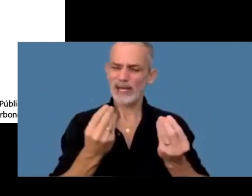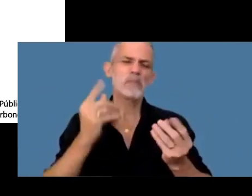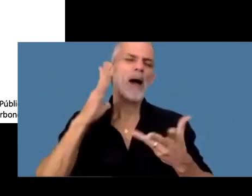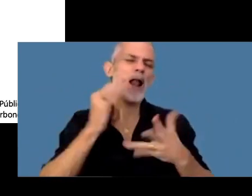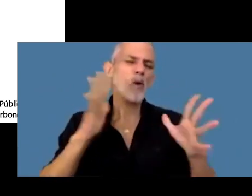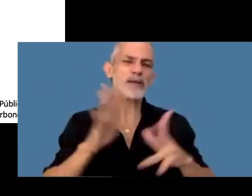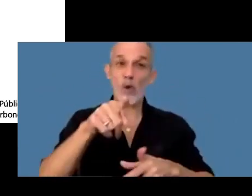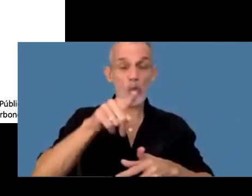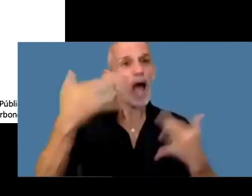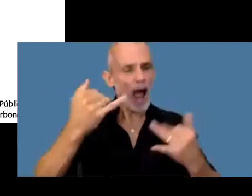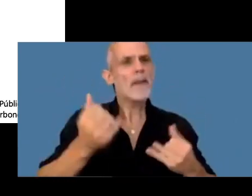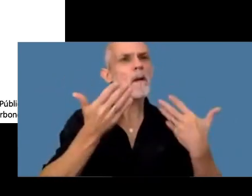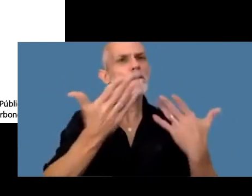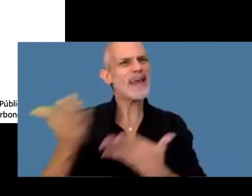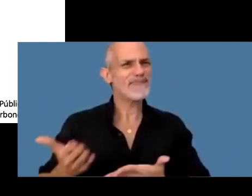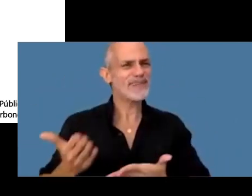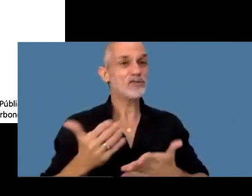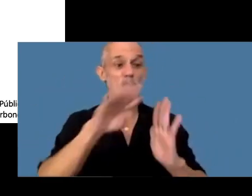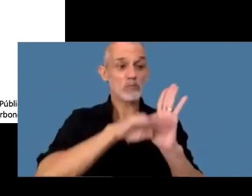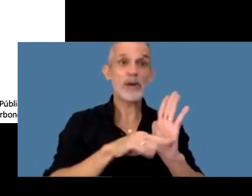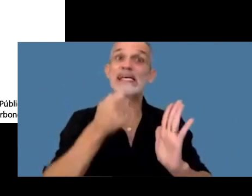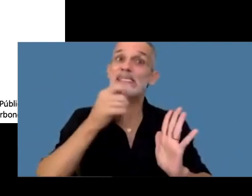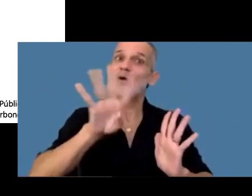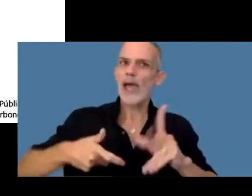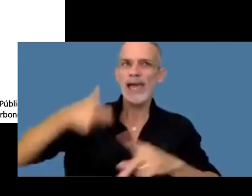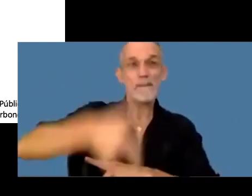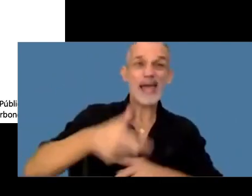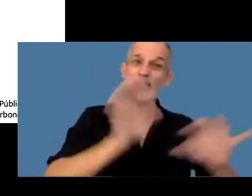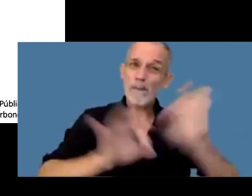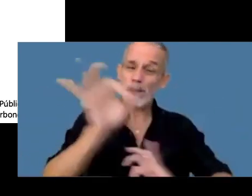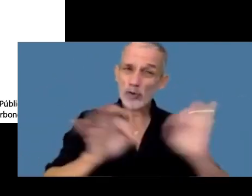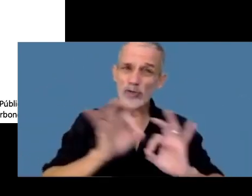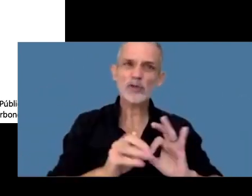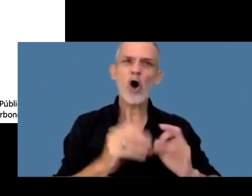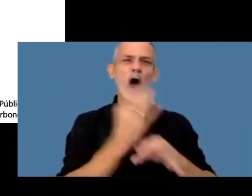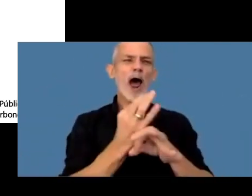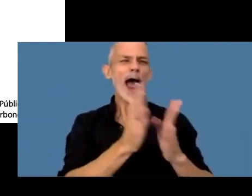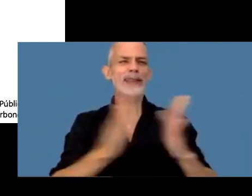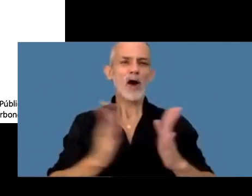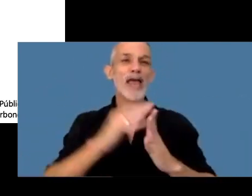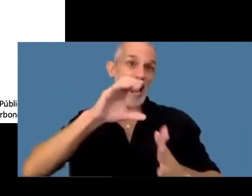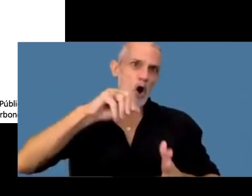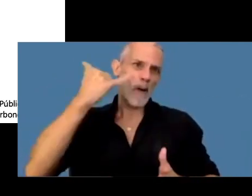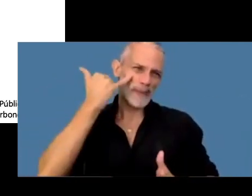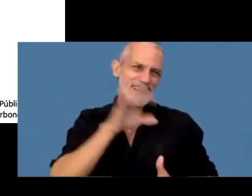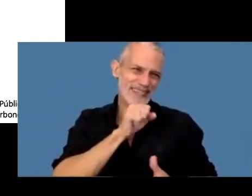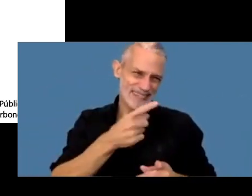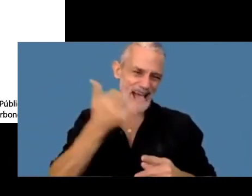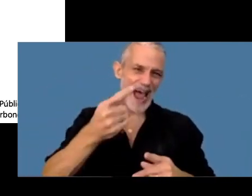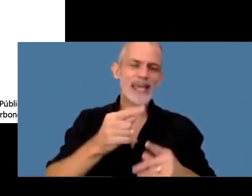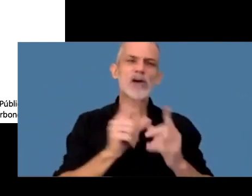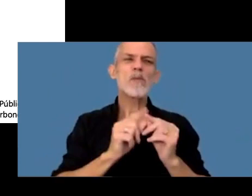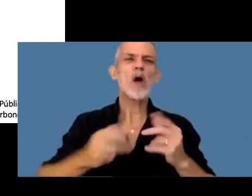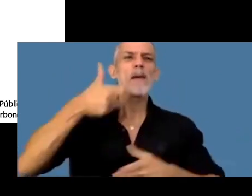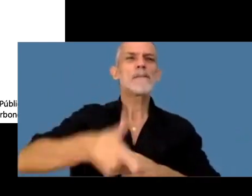los beneficios de la norma siempre y cuando invierta en un proyecto que tenga su categoría, su copy, invierta por estos vehículos.